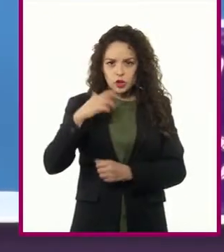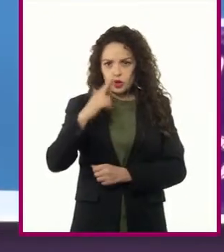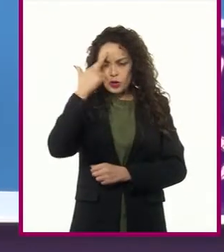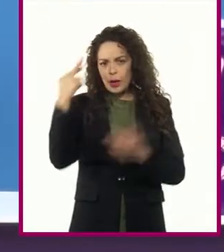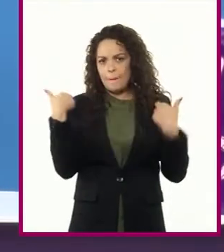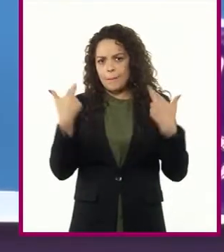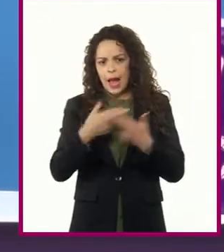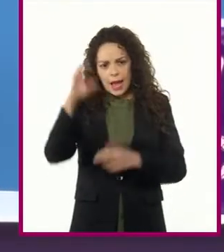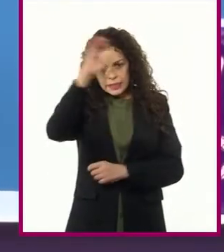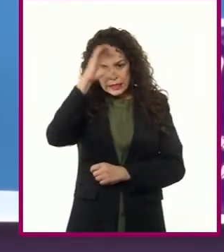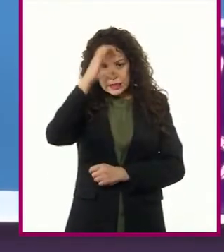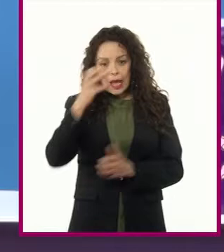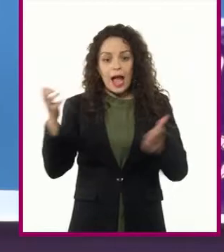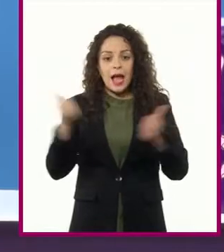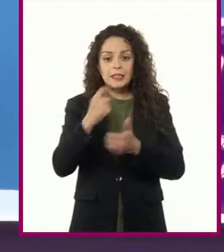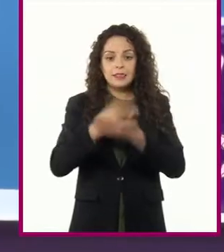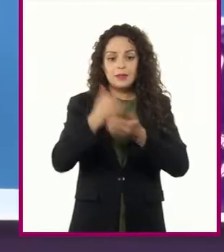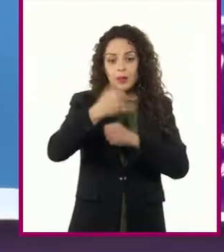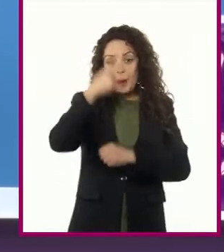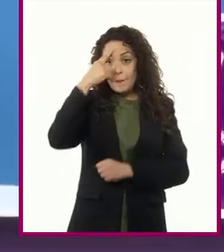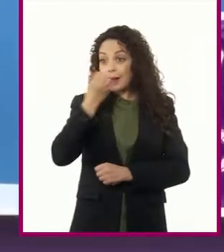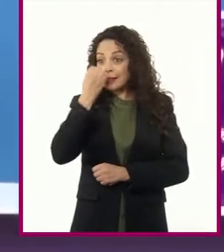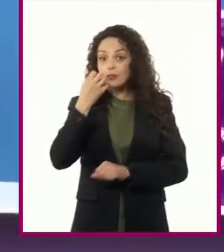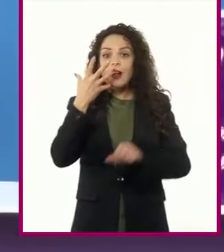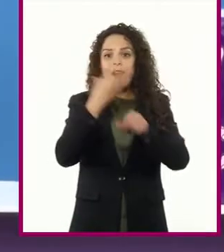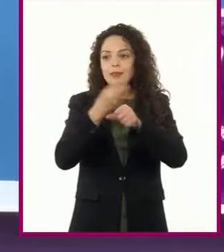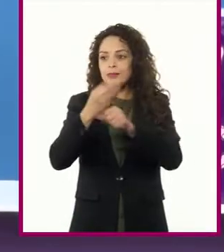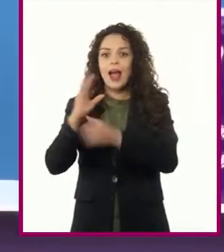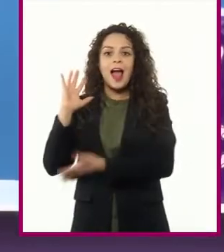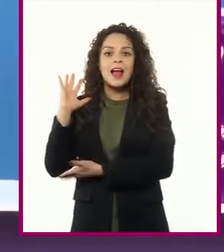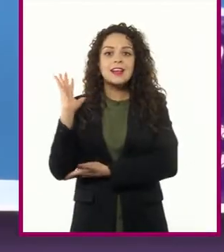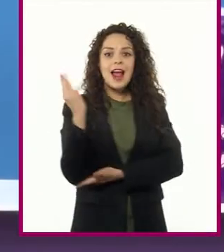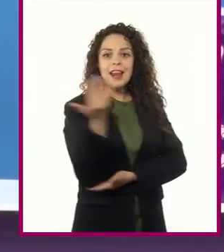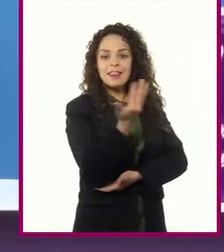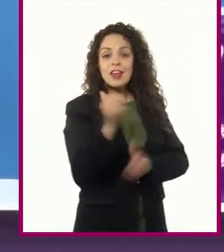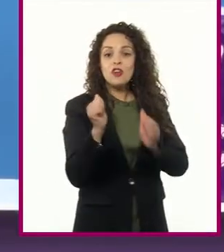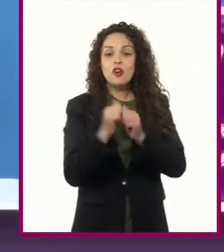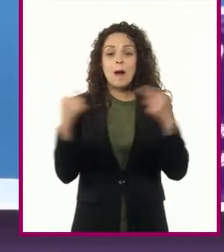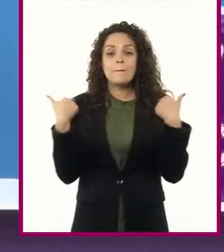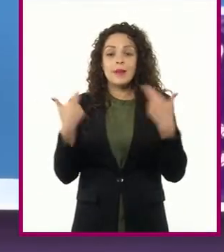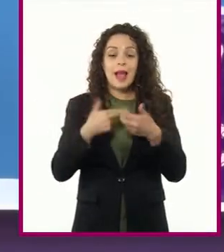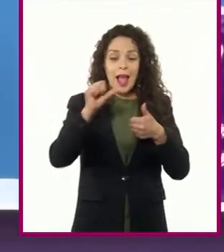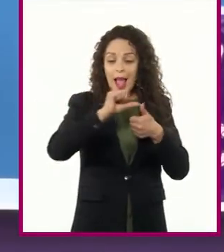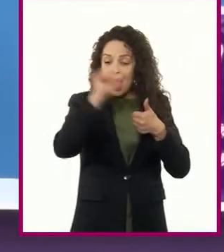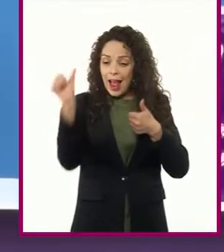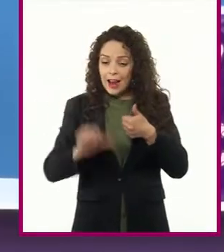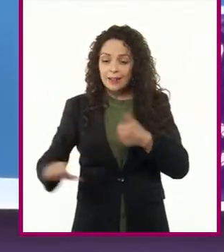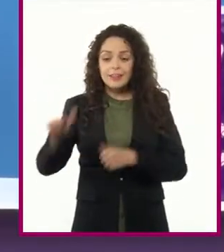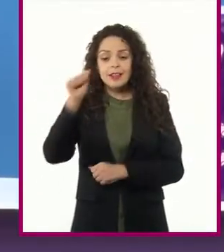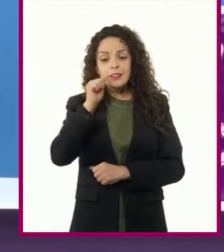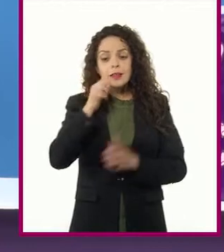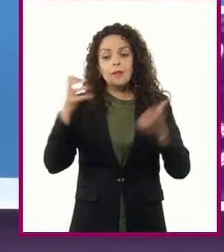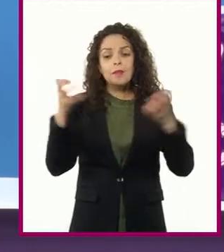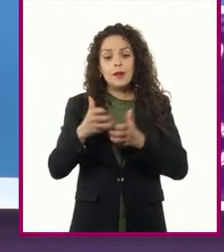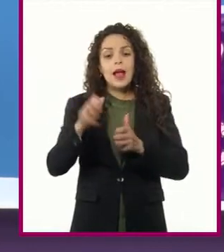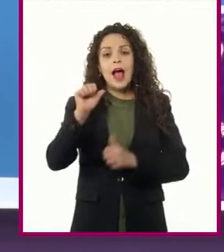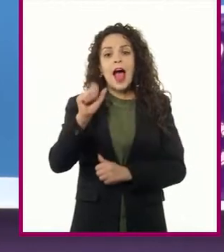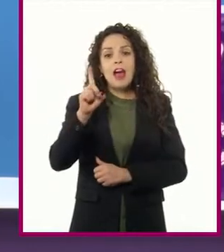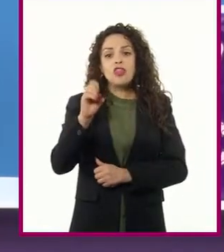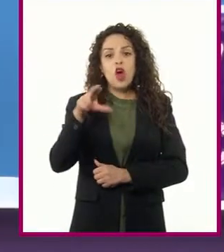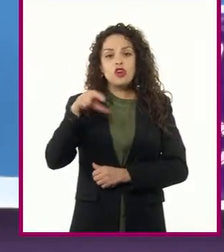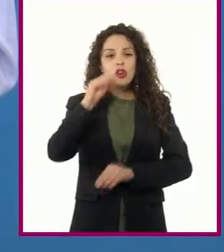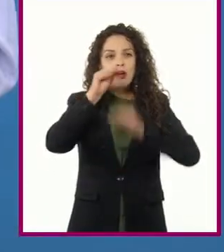un proyecto para arreglar el jardín de la escuela. Con la maestra de artes siempre hacíamos los adornos de la escuela para las ceremonias